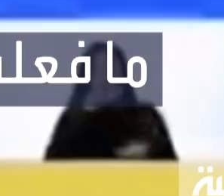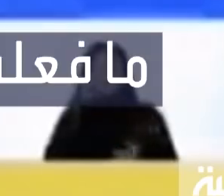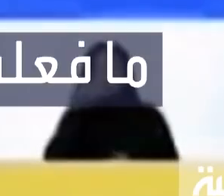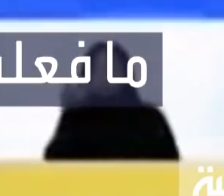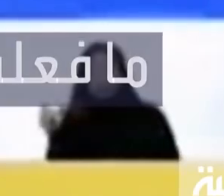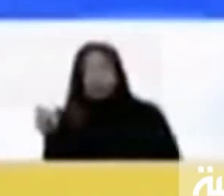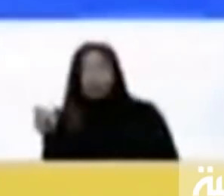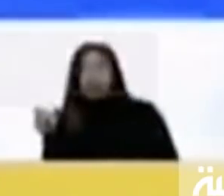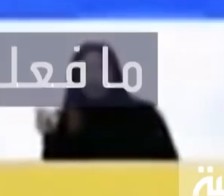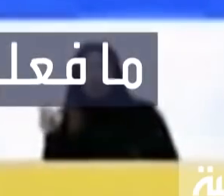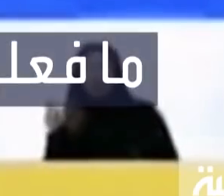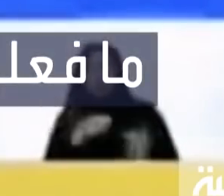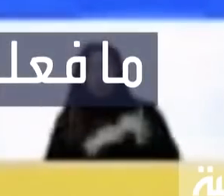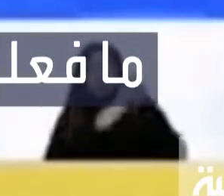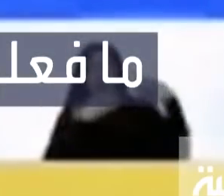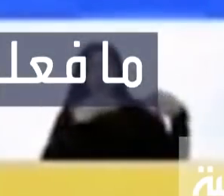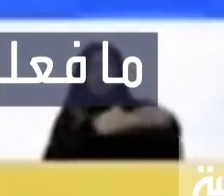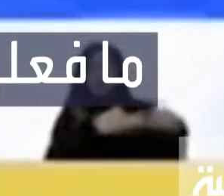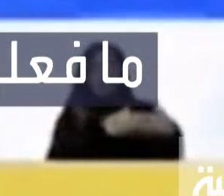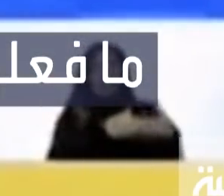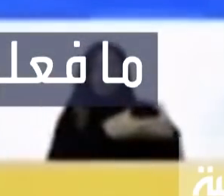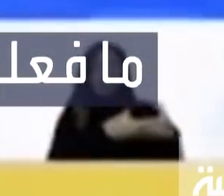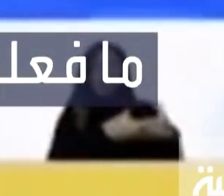gente directivos del club